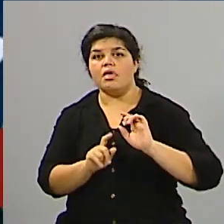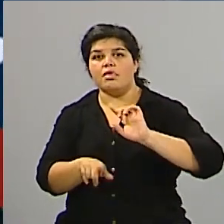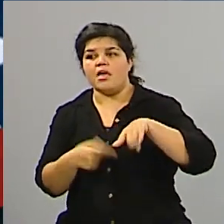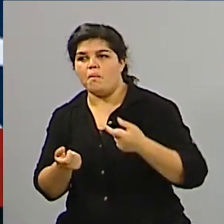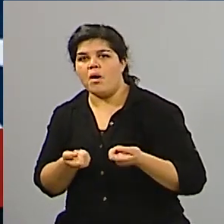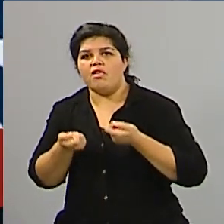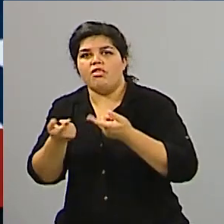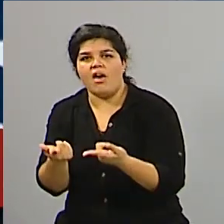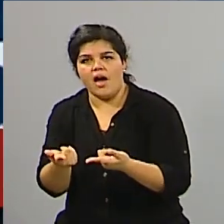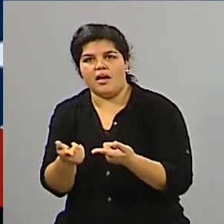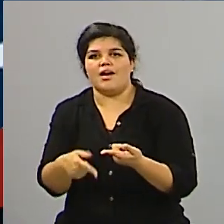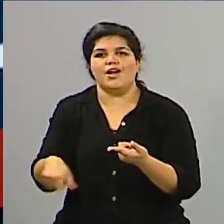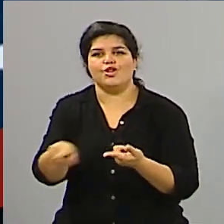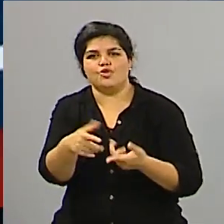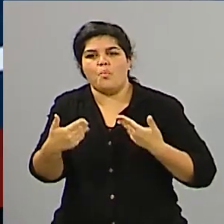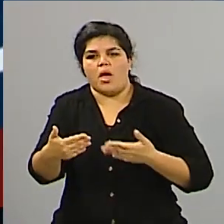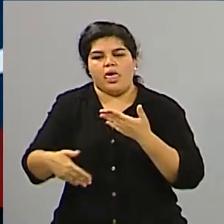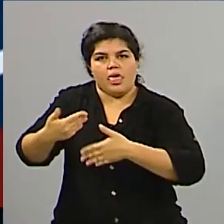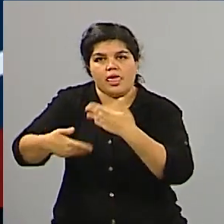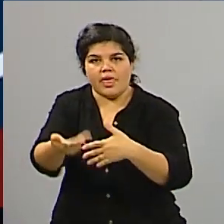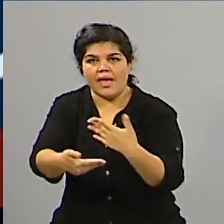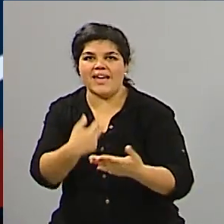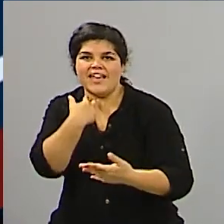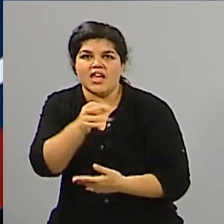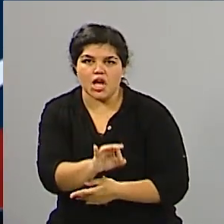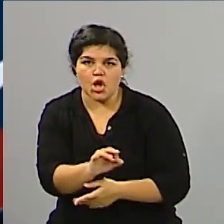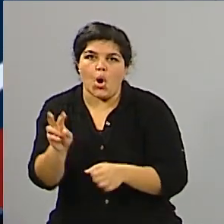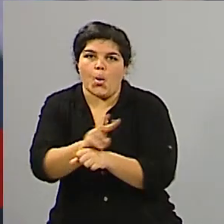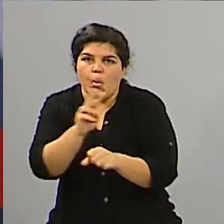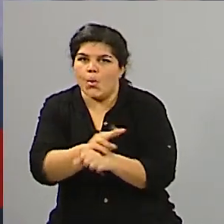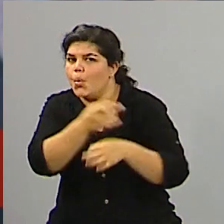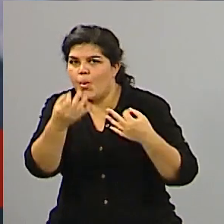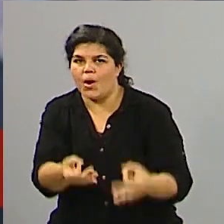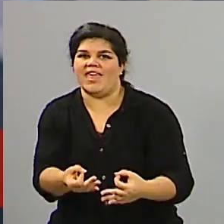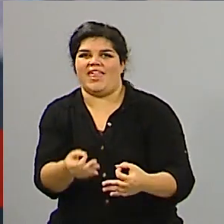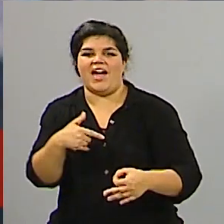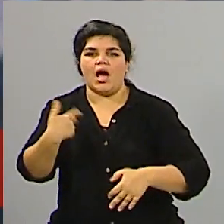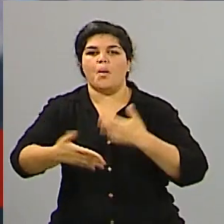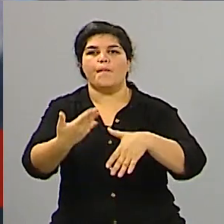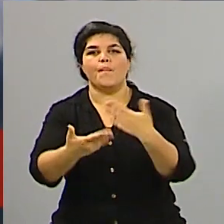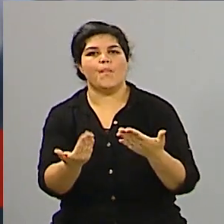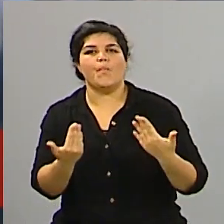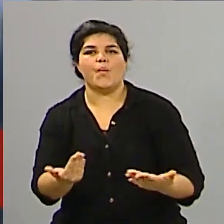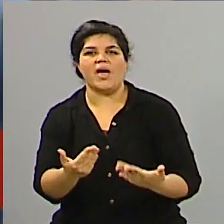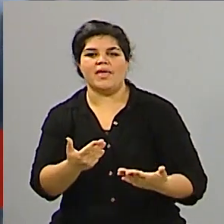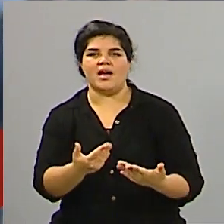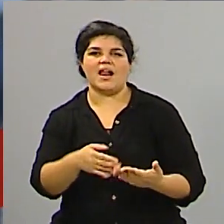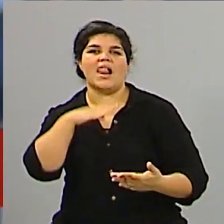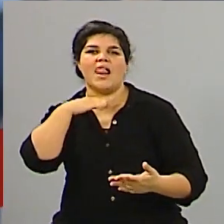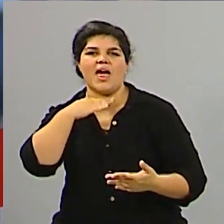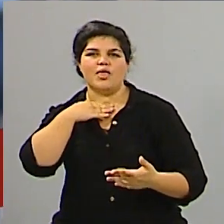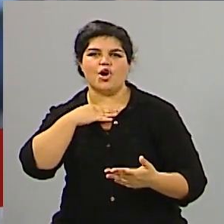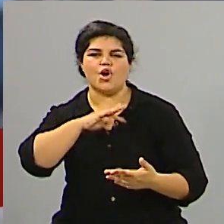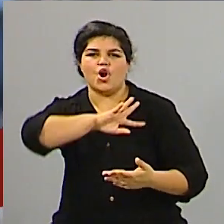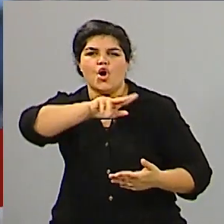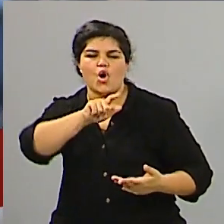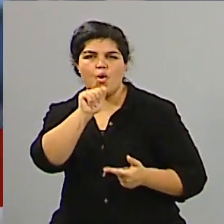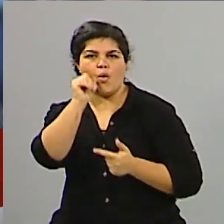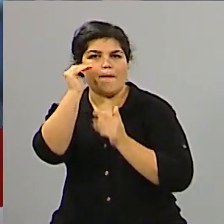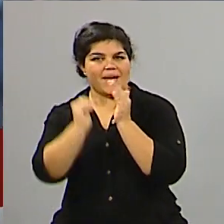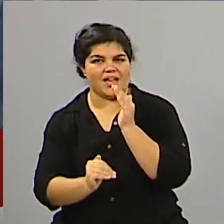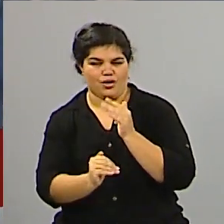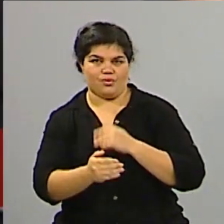que pudimos a lo mejor vivir una época nosotros, nuestros padres, de que eran todos, aspiraban, llegaba el abuelo, no terminaba la